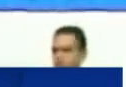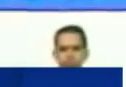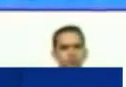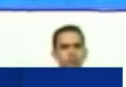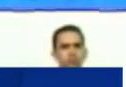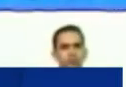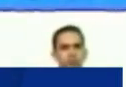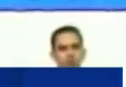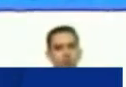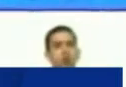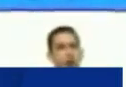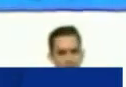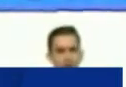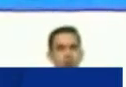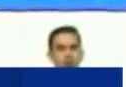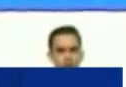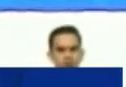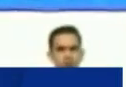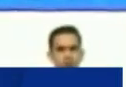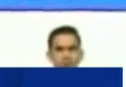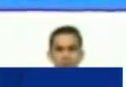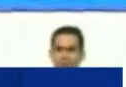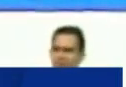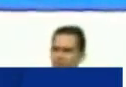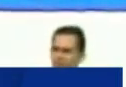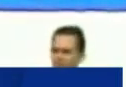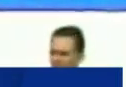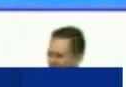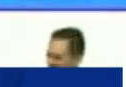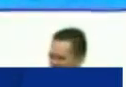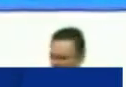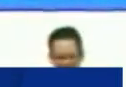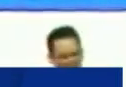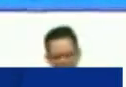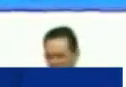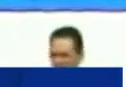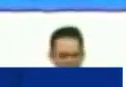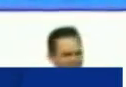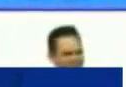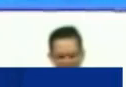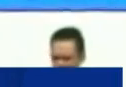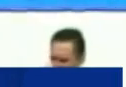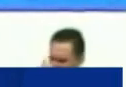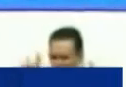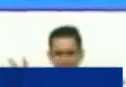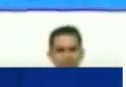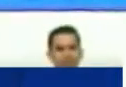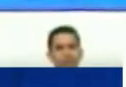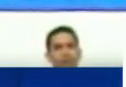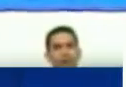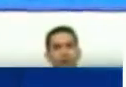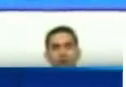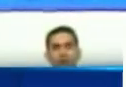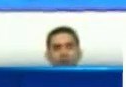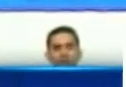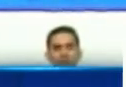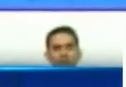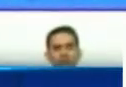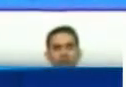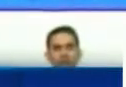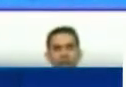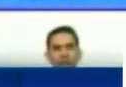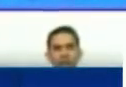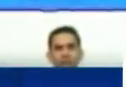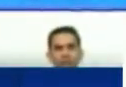porque esto es un flagelo grave para Honduras. Que las mismas